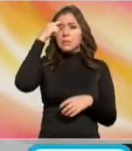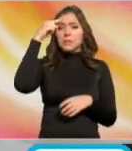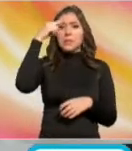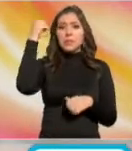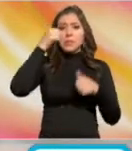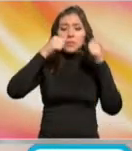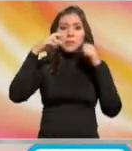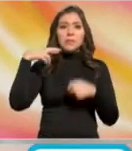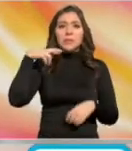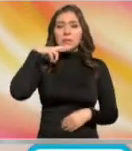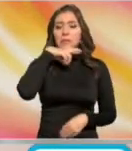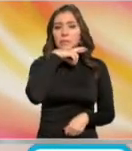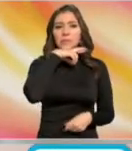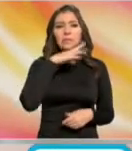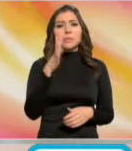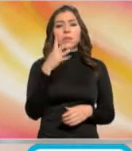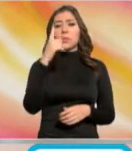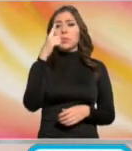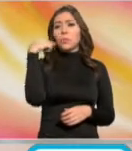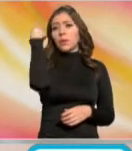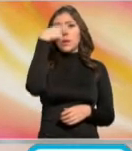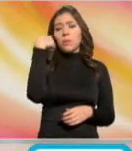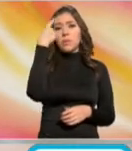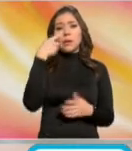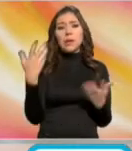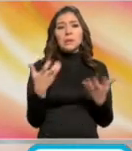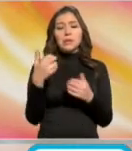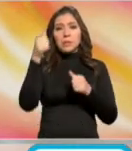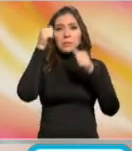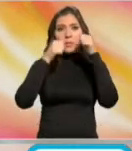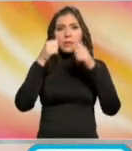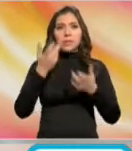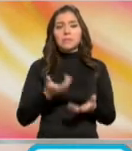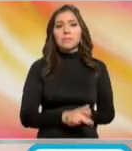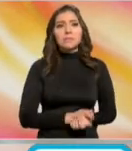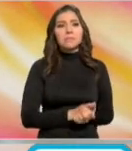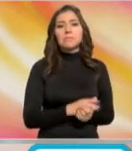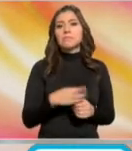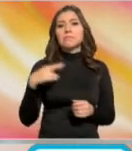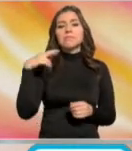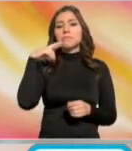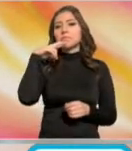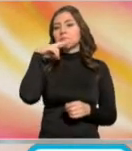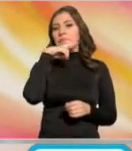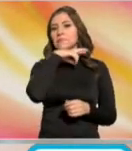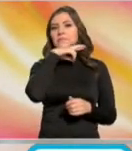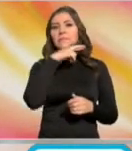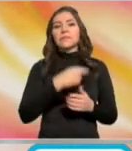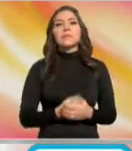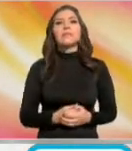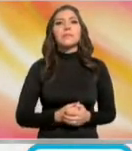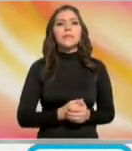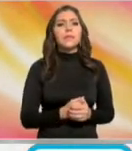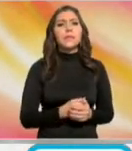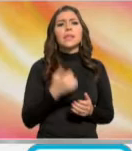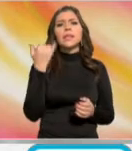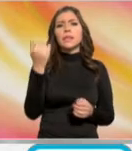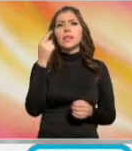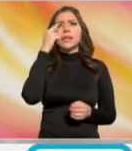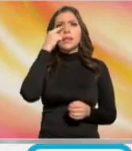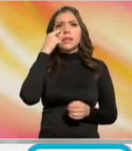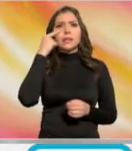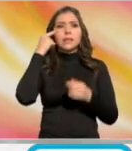rápida, realmente nos tardamos 1 hora haciéndola. 1 hora. Es ambulatoria completamente. Oye, ¿las ojeras también con esto